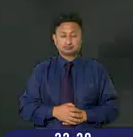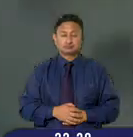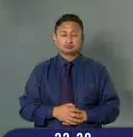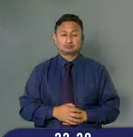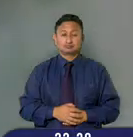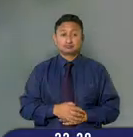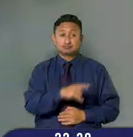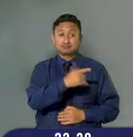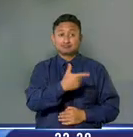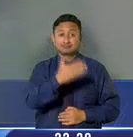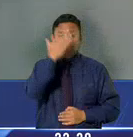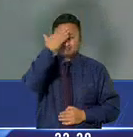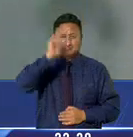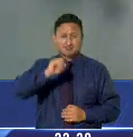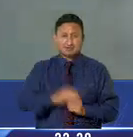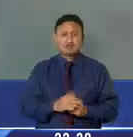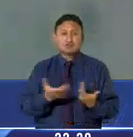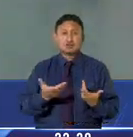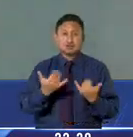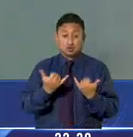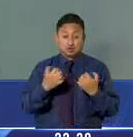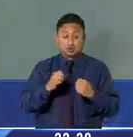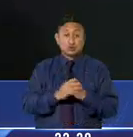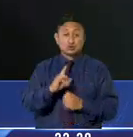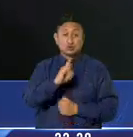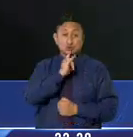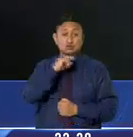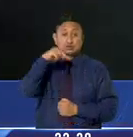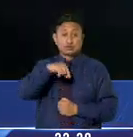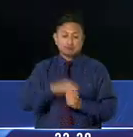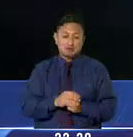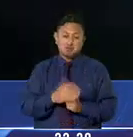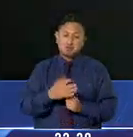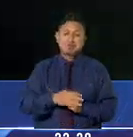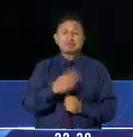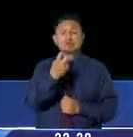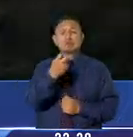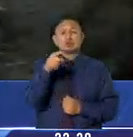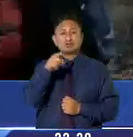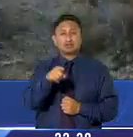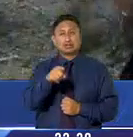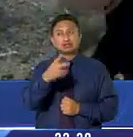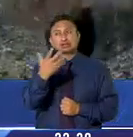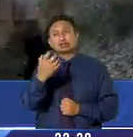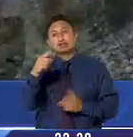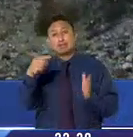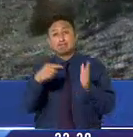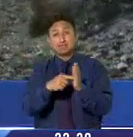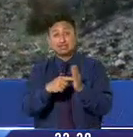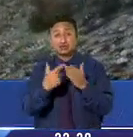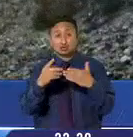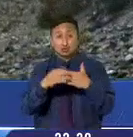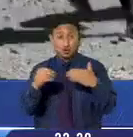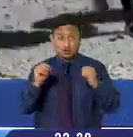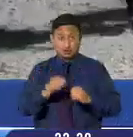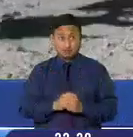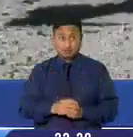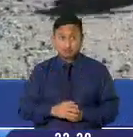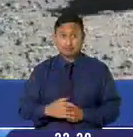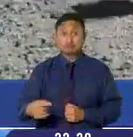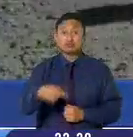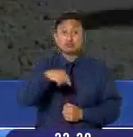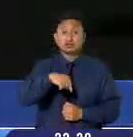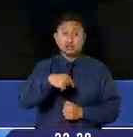Saben que a los interesados en llegar a los Estados Unidos el viaje les costaba entre 12.000 y $15.000. La oferta de alcanzar el